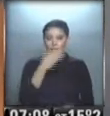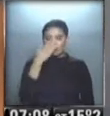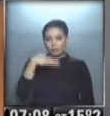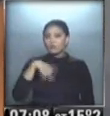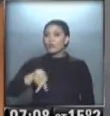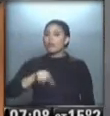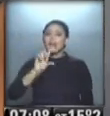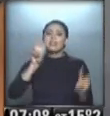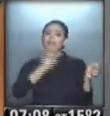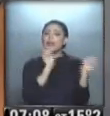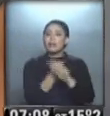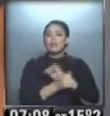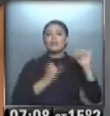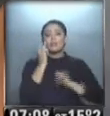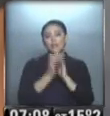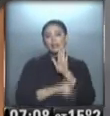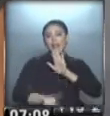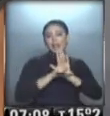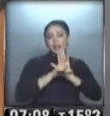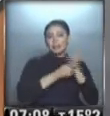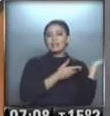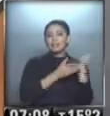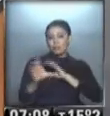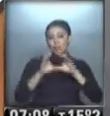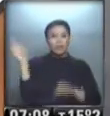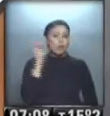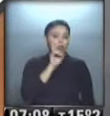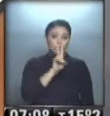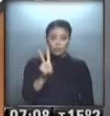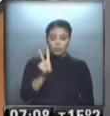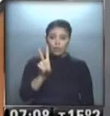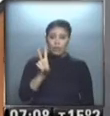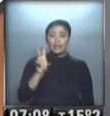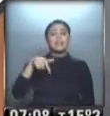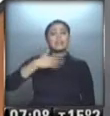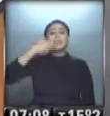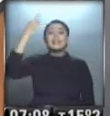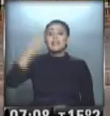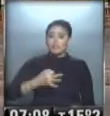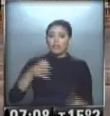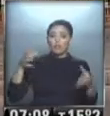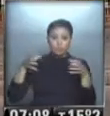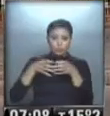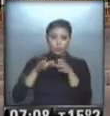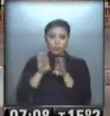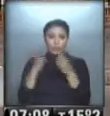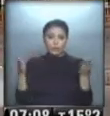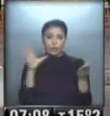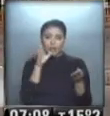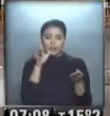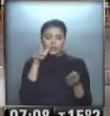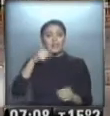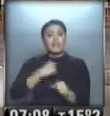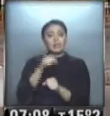Cambiamos ahora de tema para hablar de la Ley de Servicios de Comunicación Audiovisual y la decisión adoptada por el Grupo Clarín, al menos